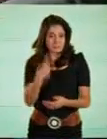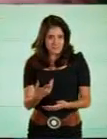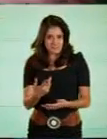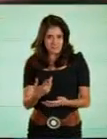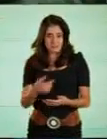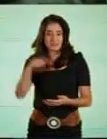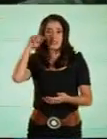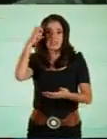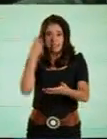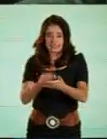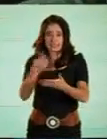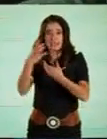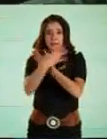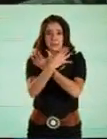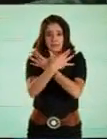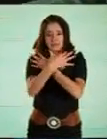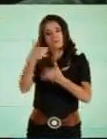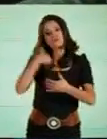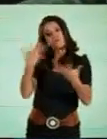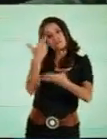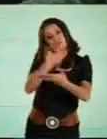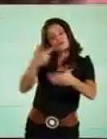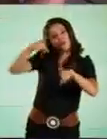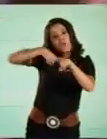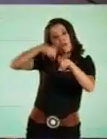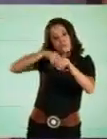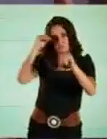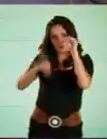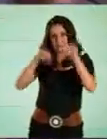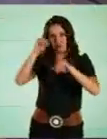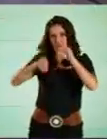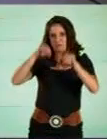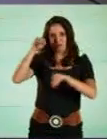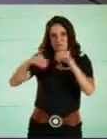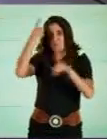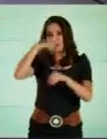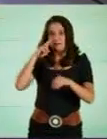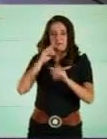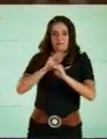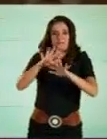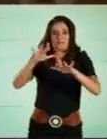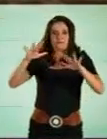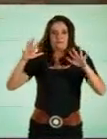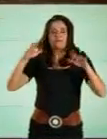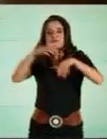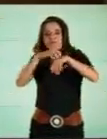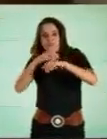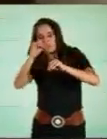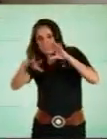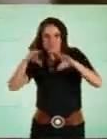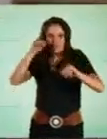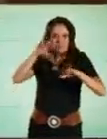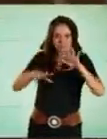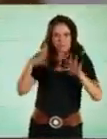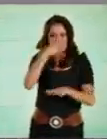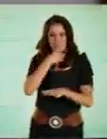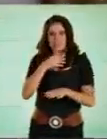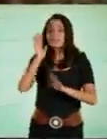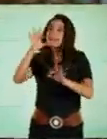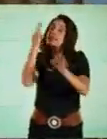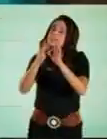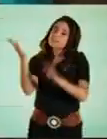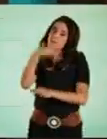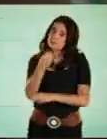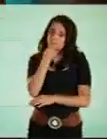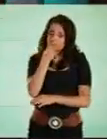Mira, esta mariposa la hizo con muchos colores para que se vea así como una morada, para que sea así. Niñas, ya está